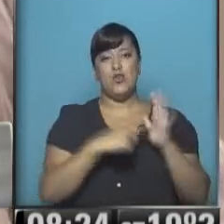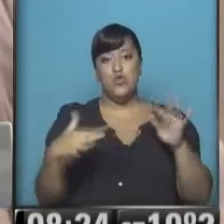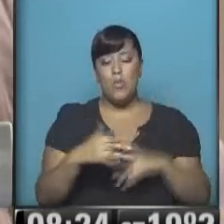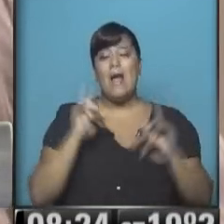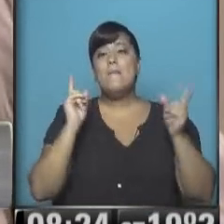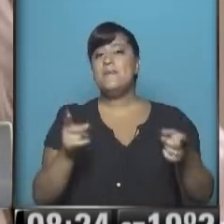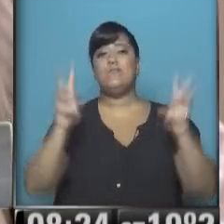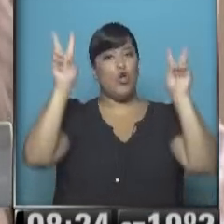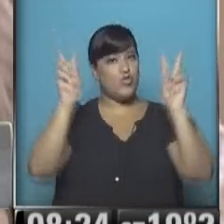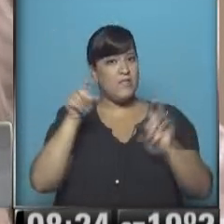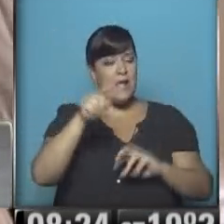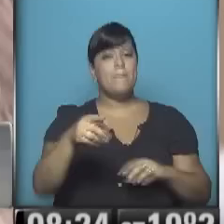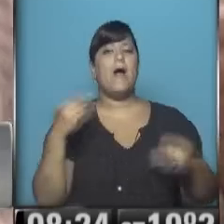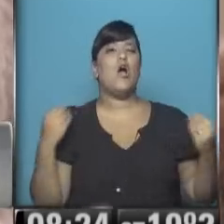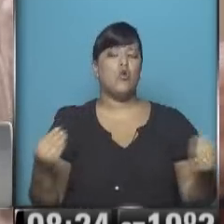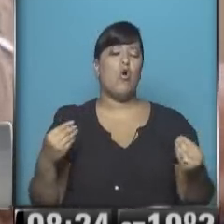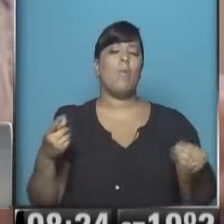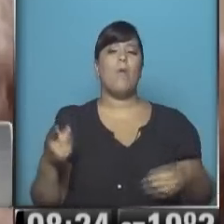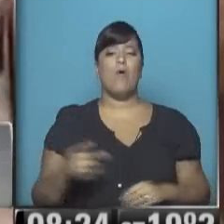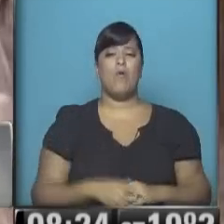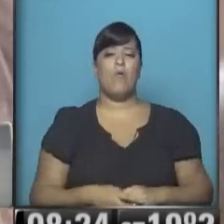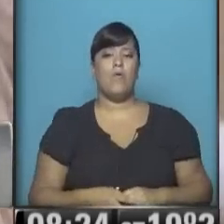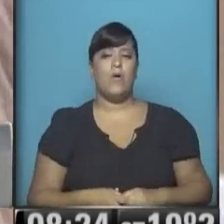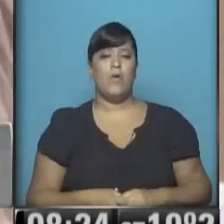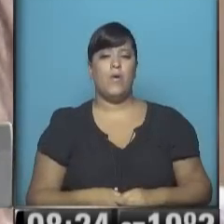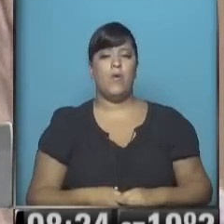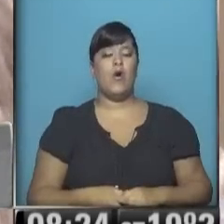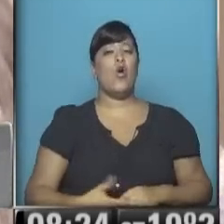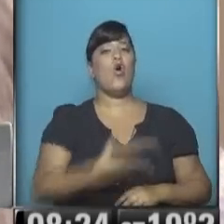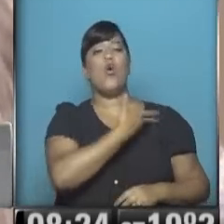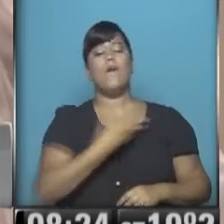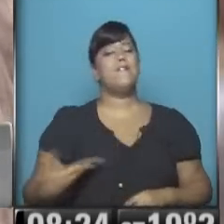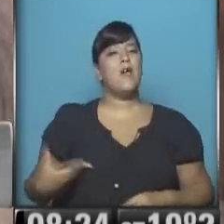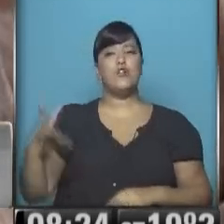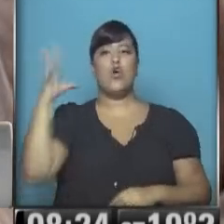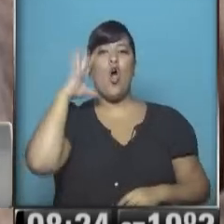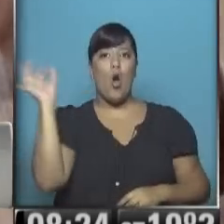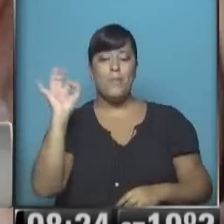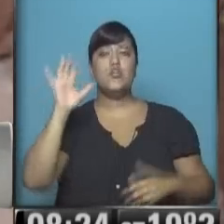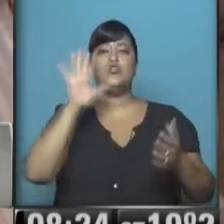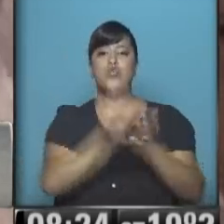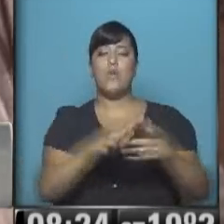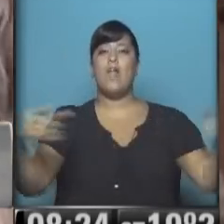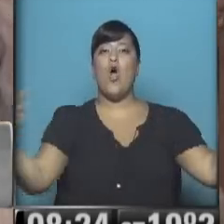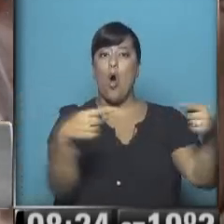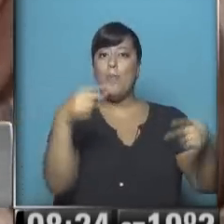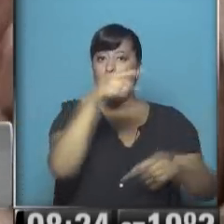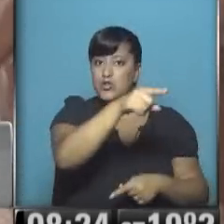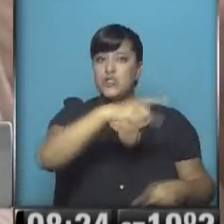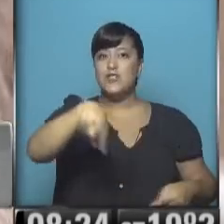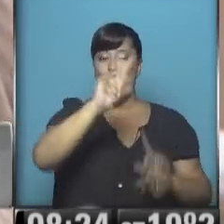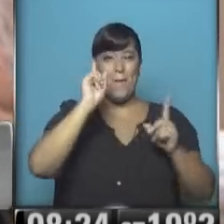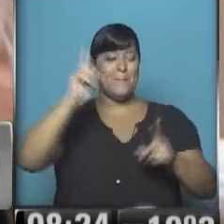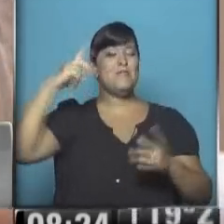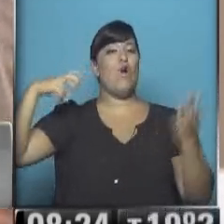sentido Cómo se califica O cómo ve el gobierno la reacción de la oposición ante esta presentación judicial